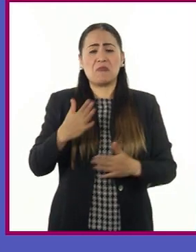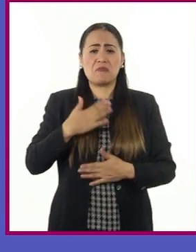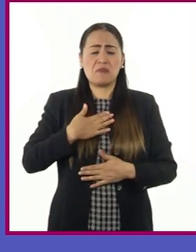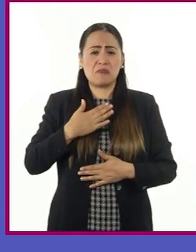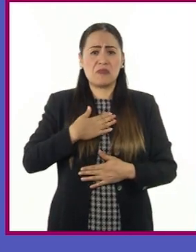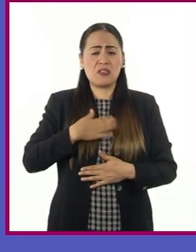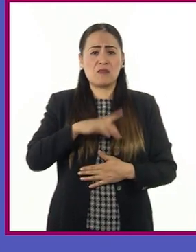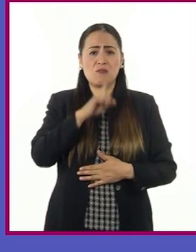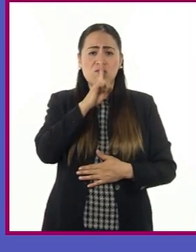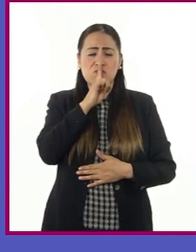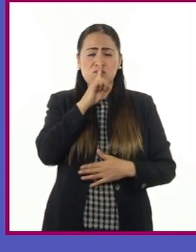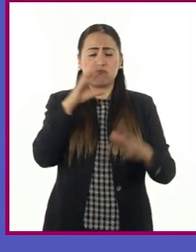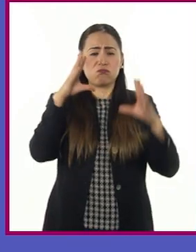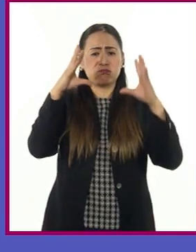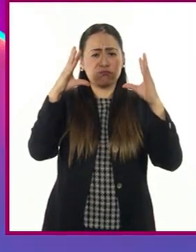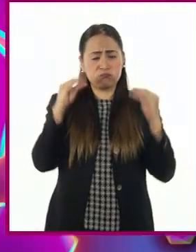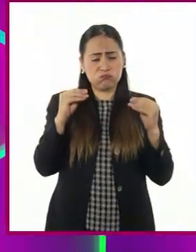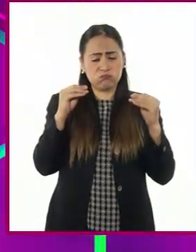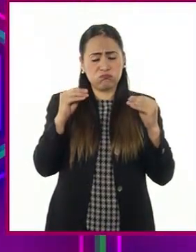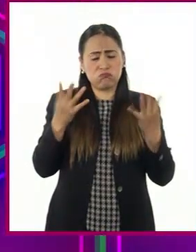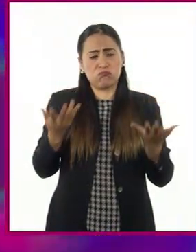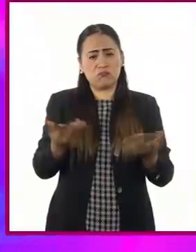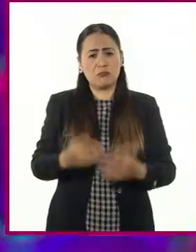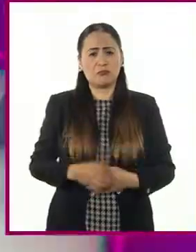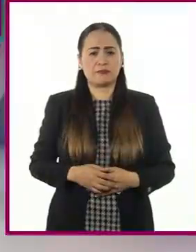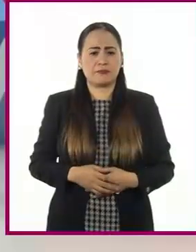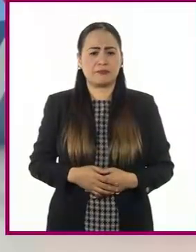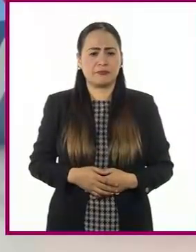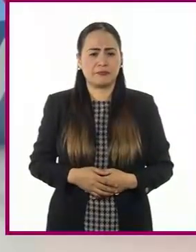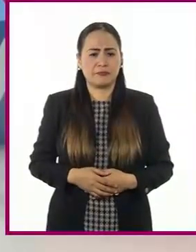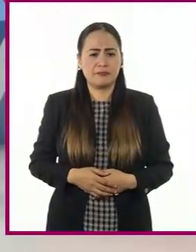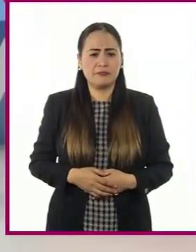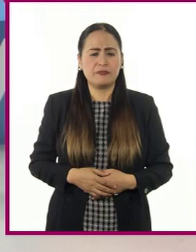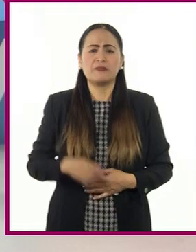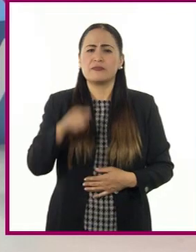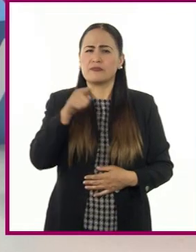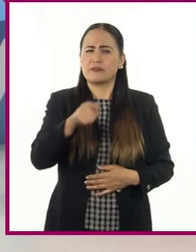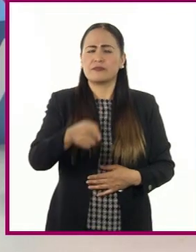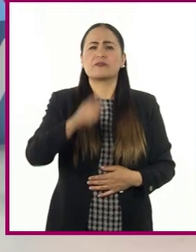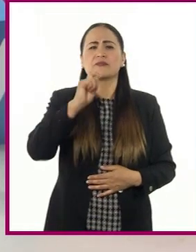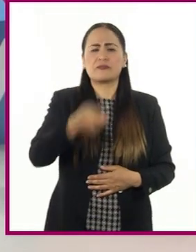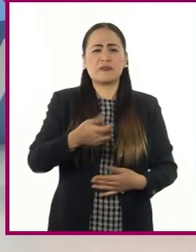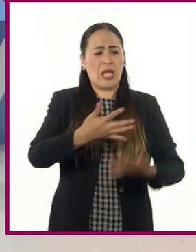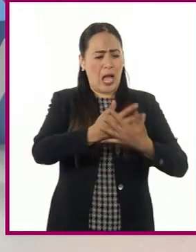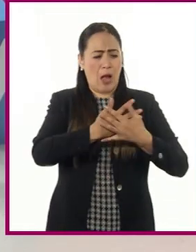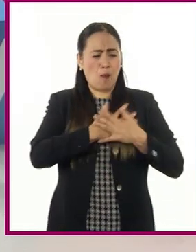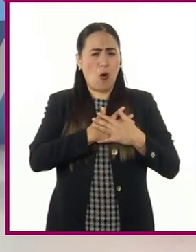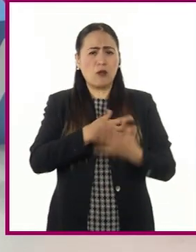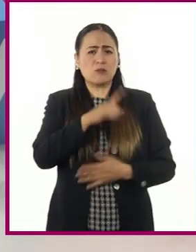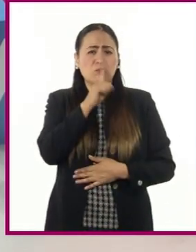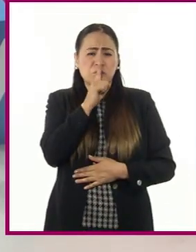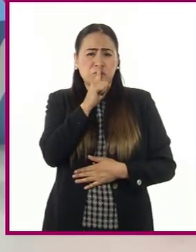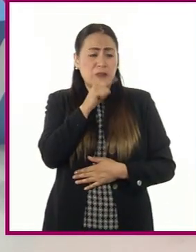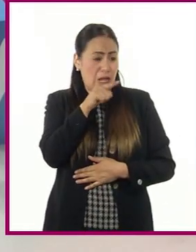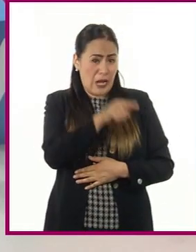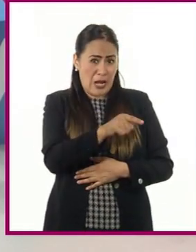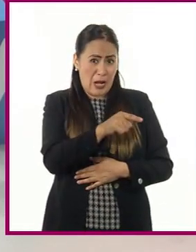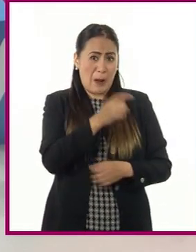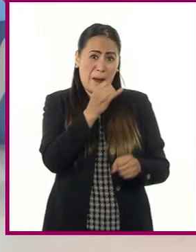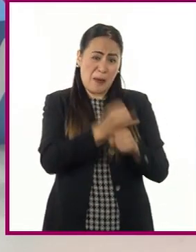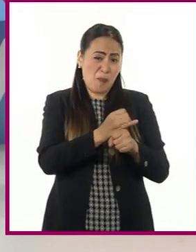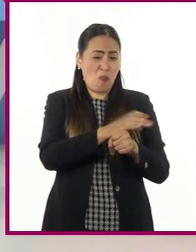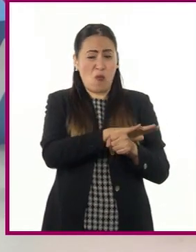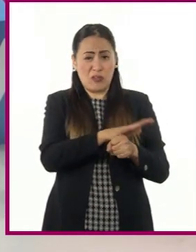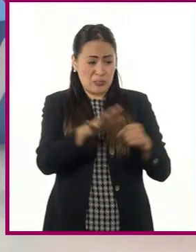más atroz que el entrar en la muerte. Nos habla de un amor secreto o imposible, de